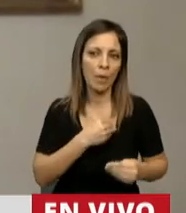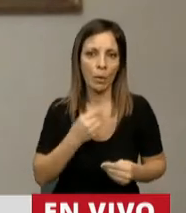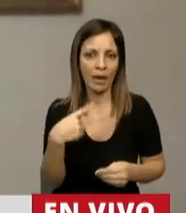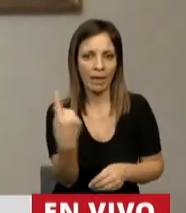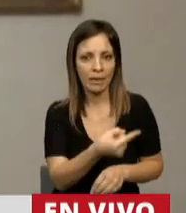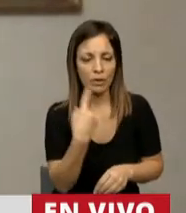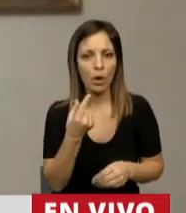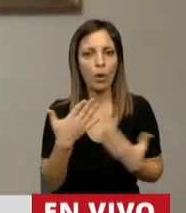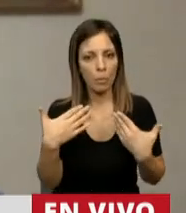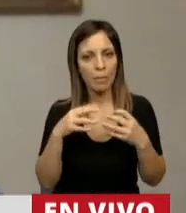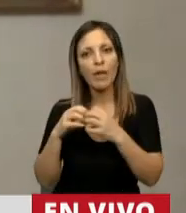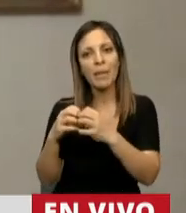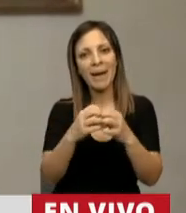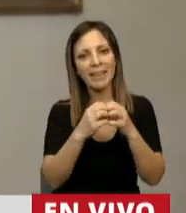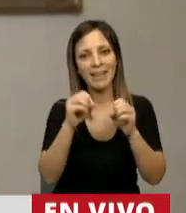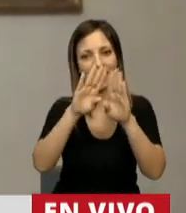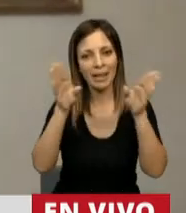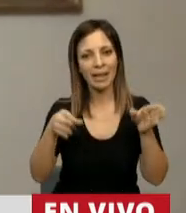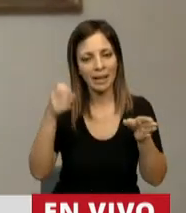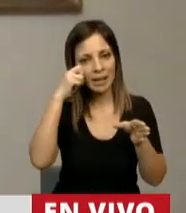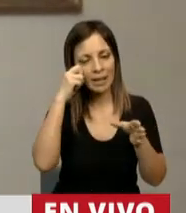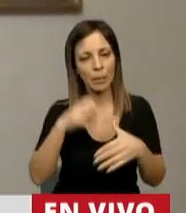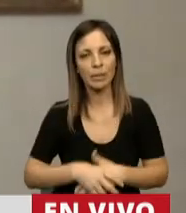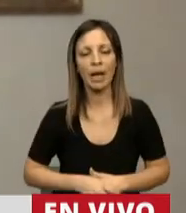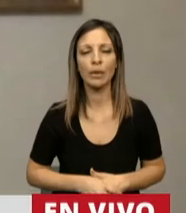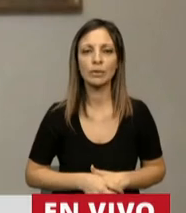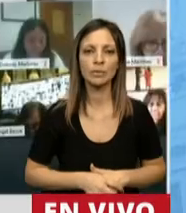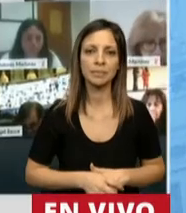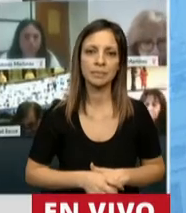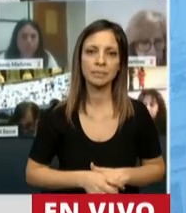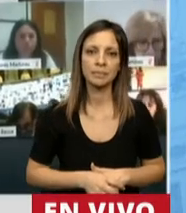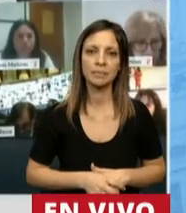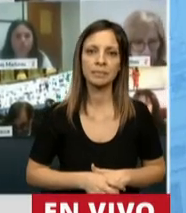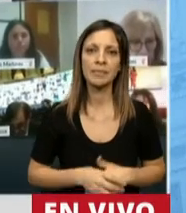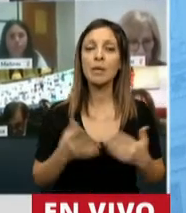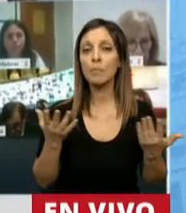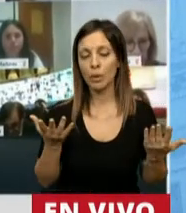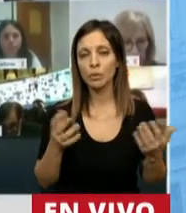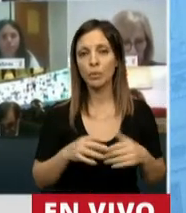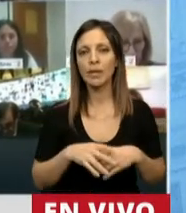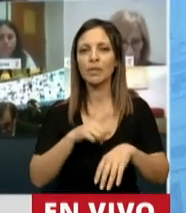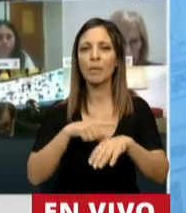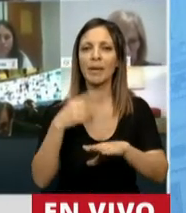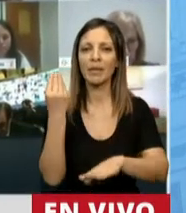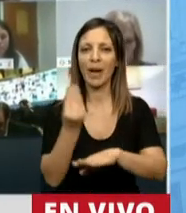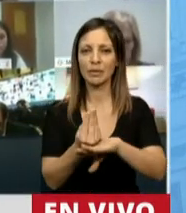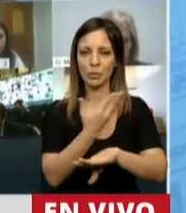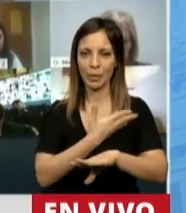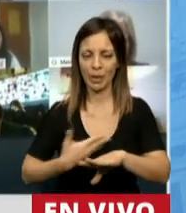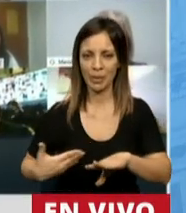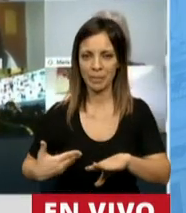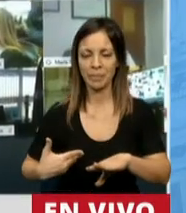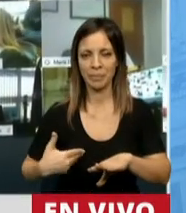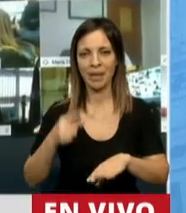a través de este debate en este recinto honorable de la Cámara de Diputados. Lógicamente, cuando asumió el gobierno el